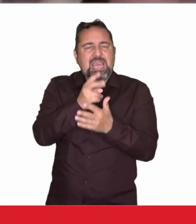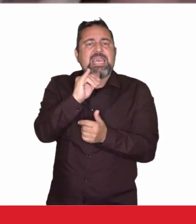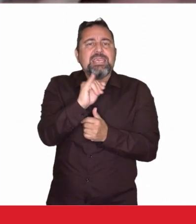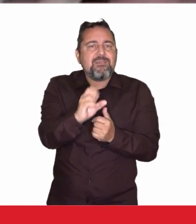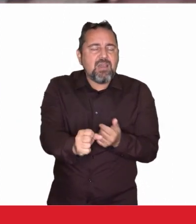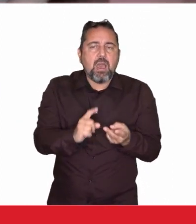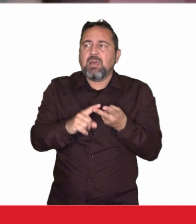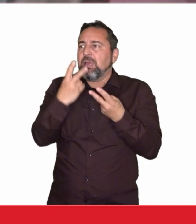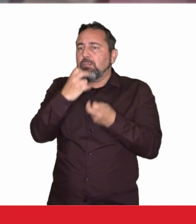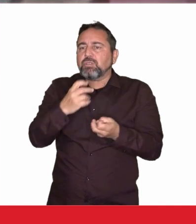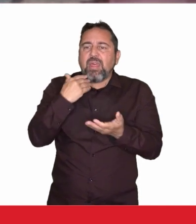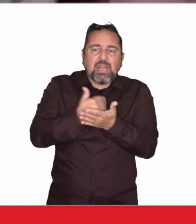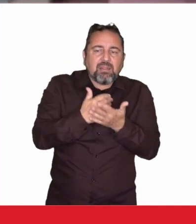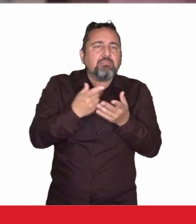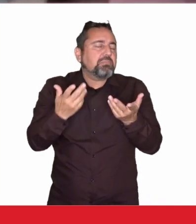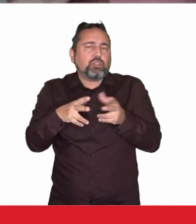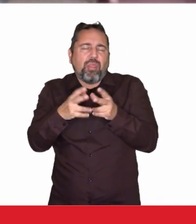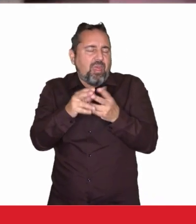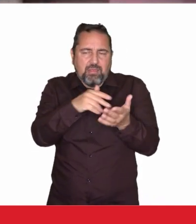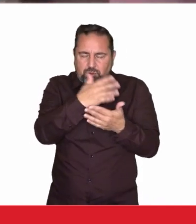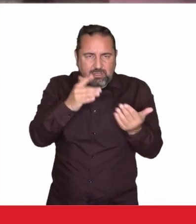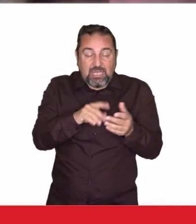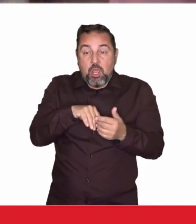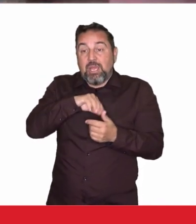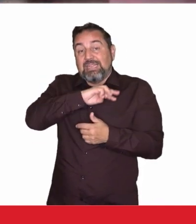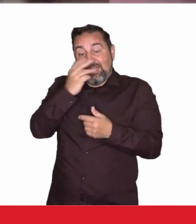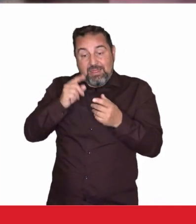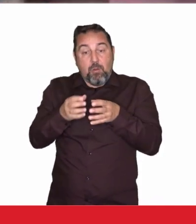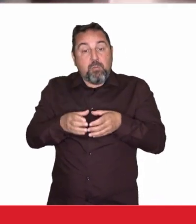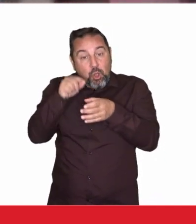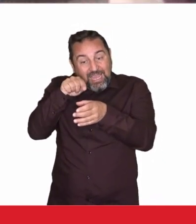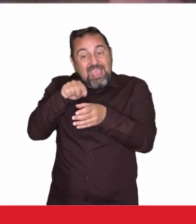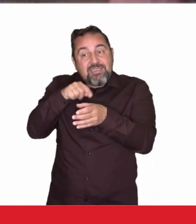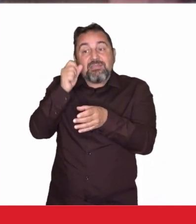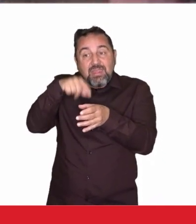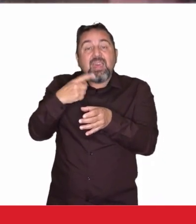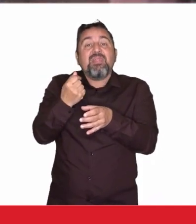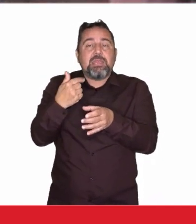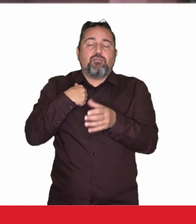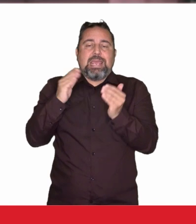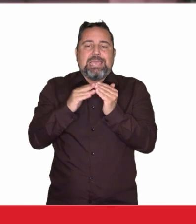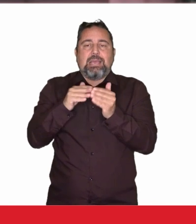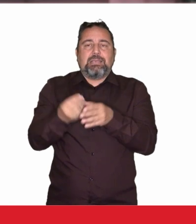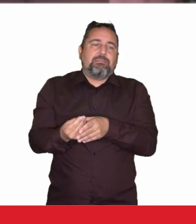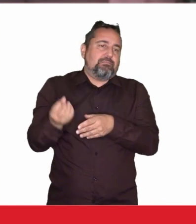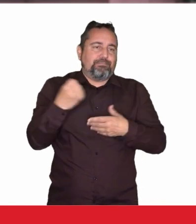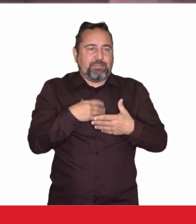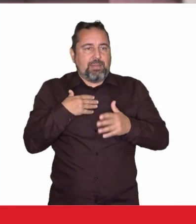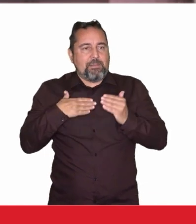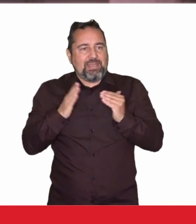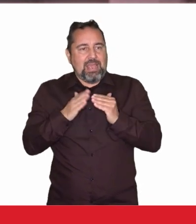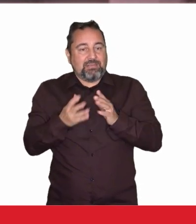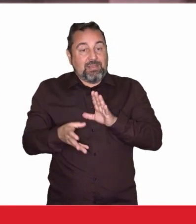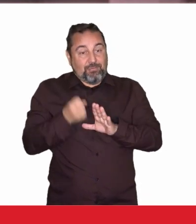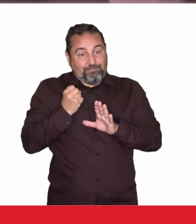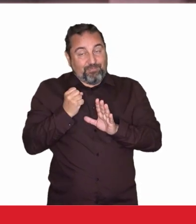metiendo para los impuestos, es decir, para pagar el IVA, el impuesto sobre las rentas sobre sociedades, lo que sea. Y en el otro bote es donde mete el dinero que se puede